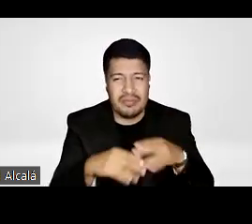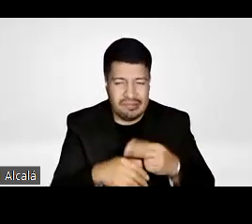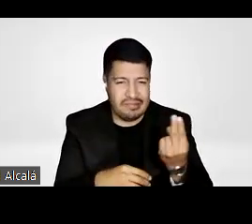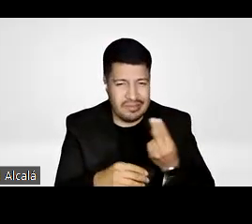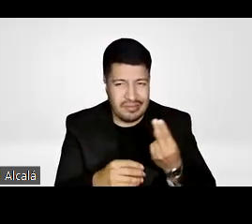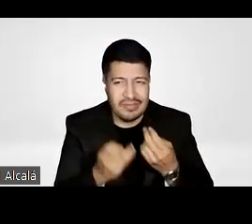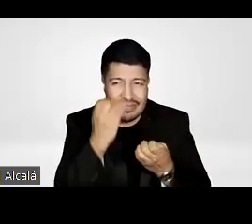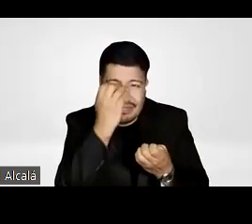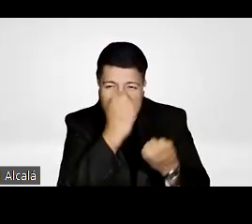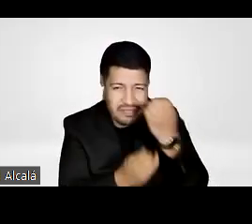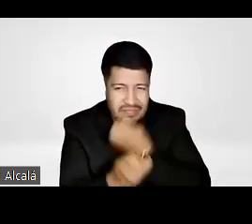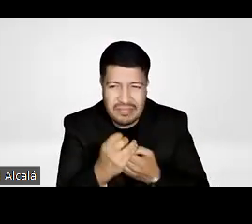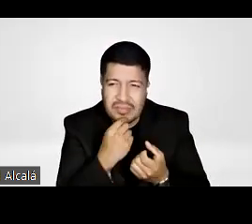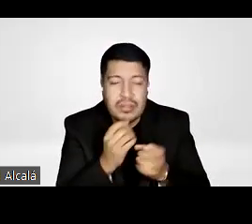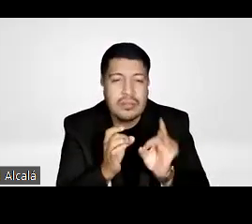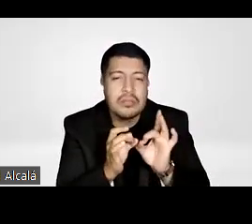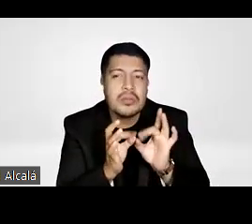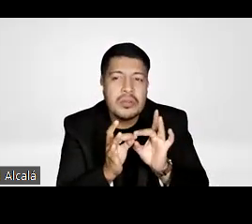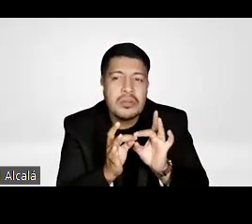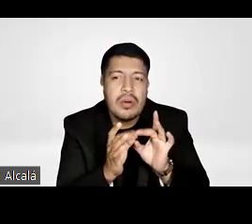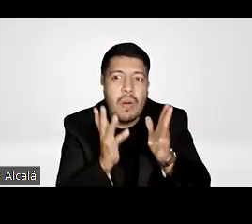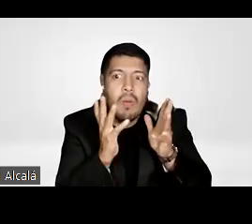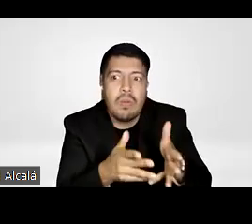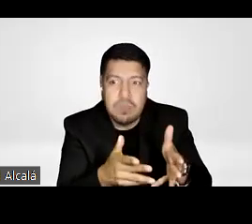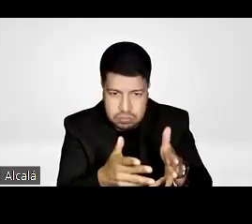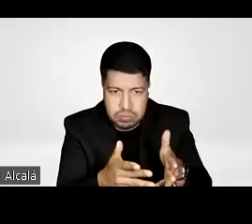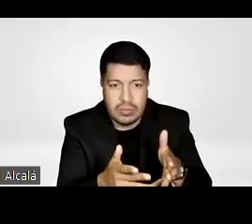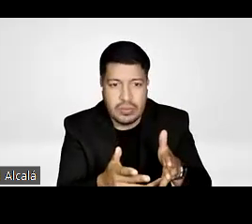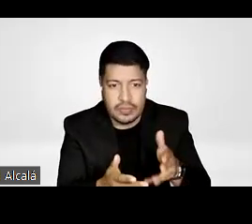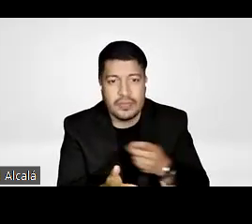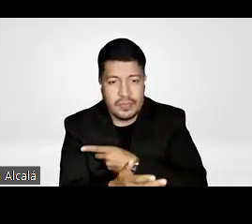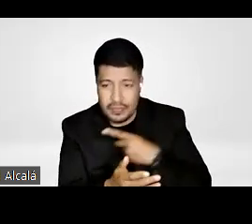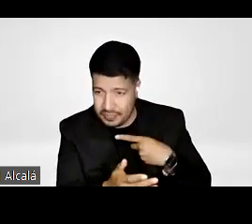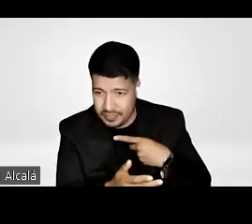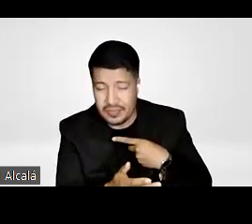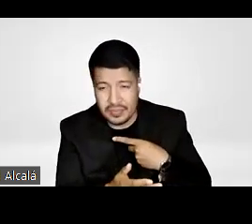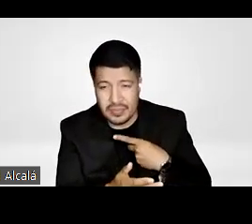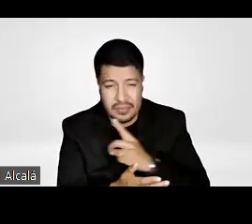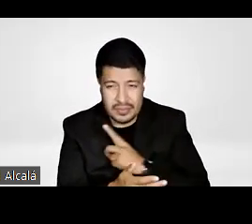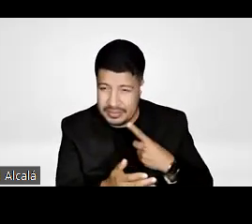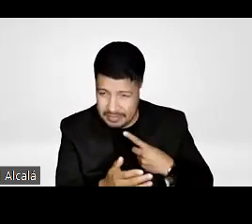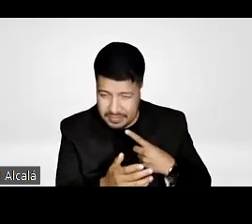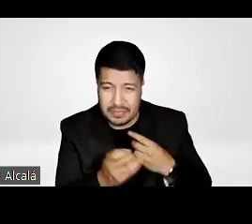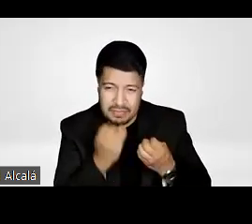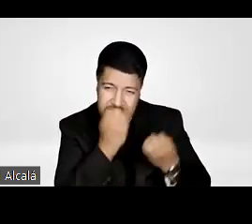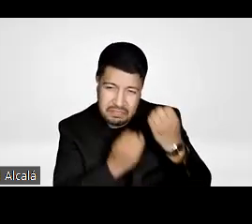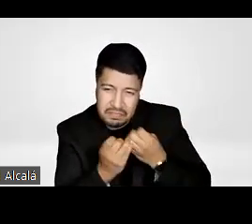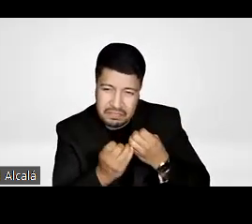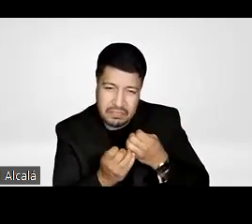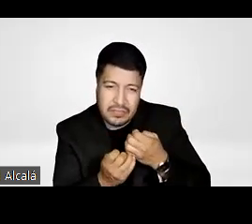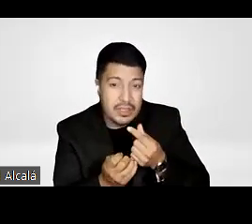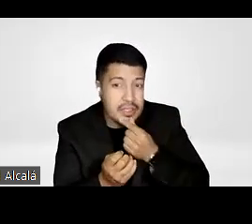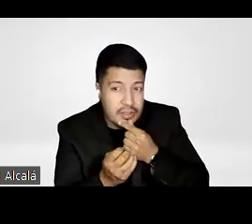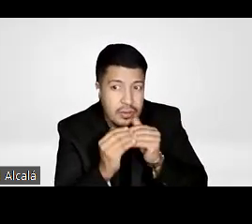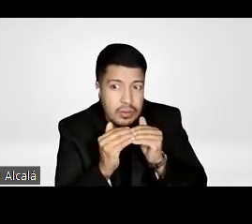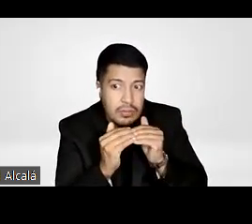ese niño. El diagnóstico es dinámico y debe de ajustarse de acuerdo a cómo va evolucionando cada niño